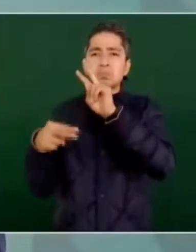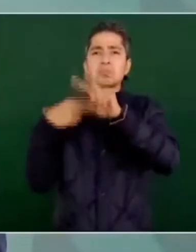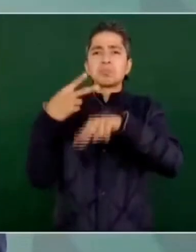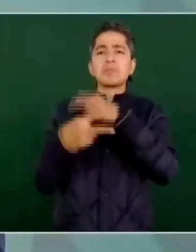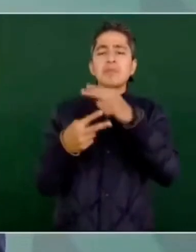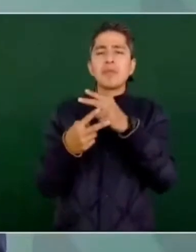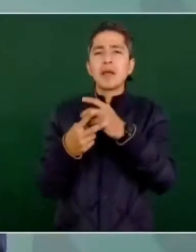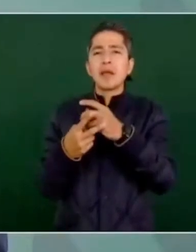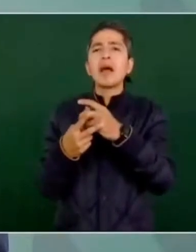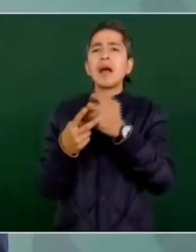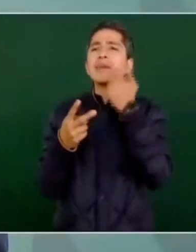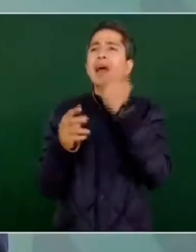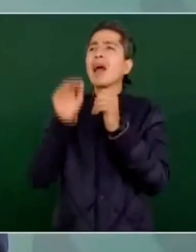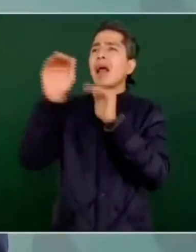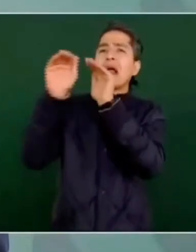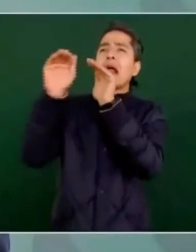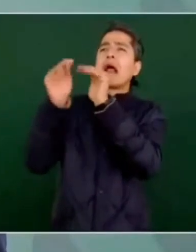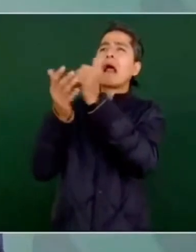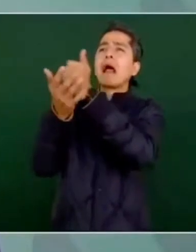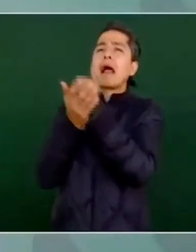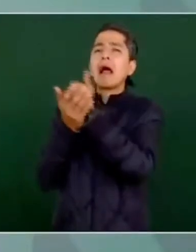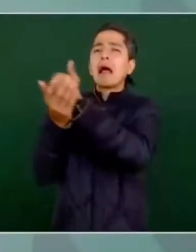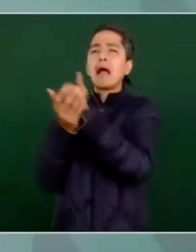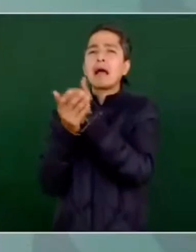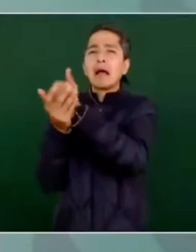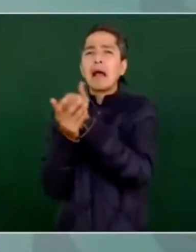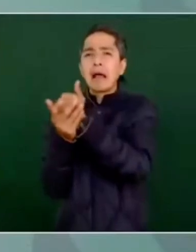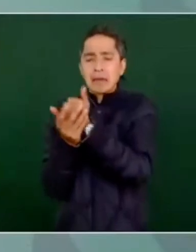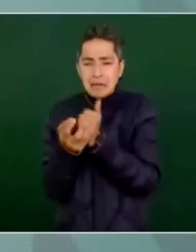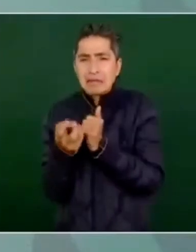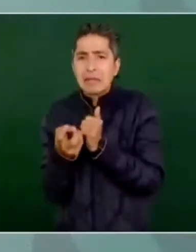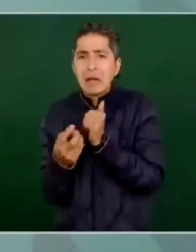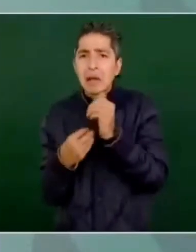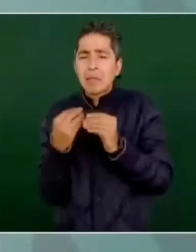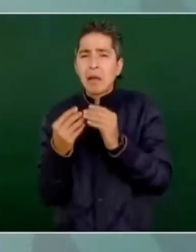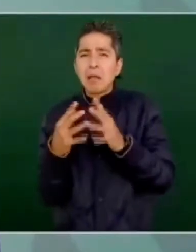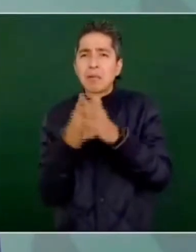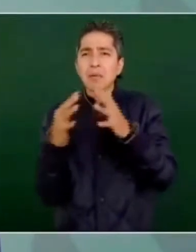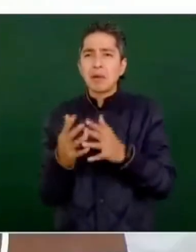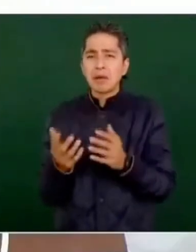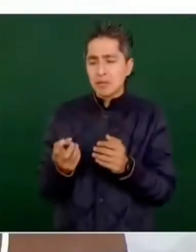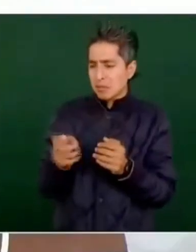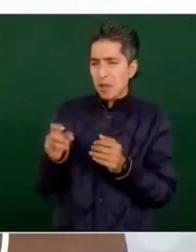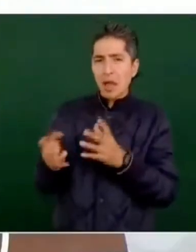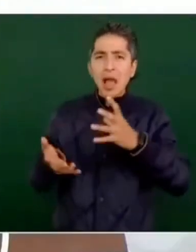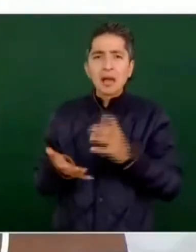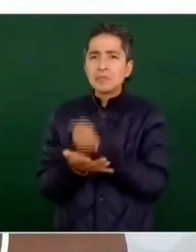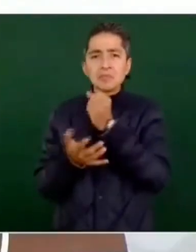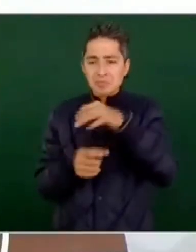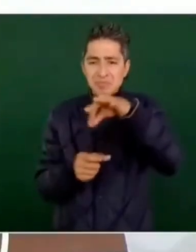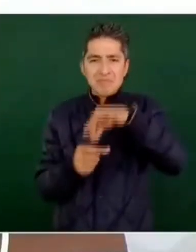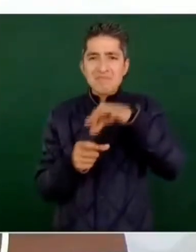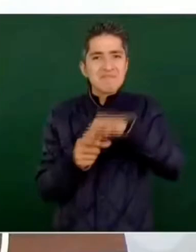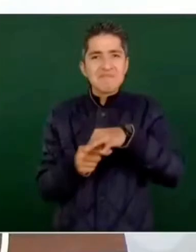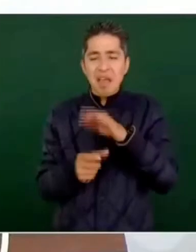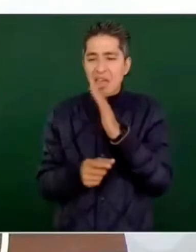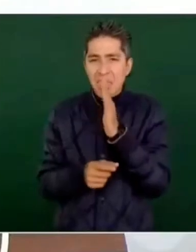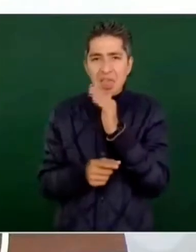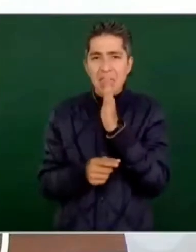a buscar auxilio para su causa, es decir, incapaces de ganar por la vía electoral